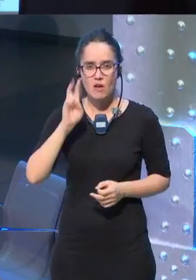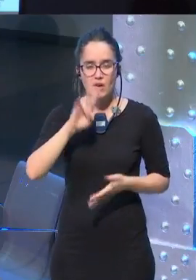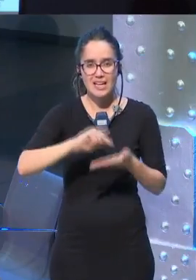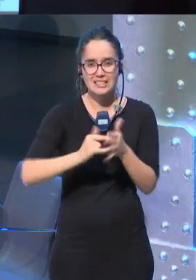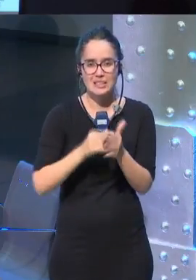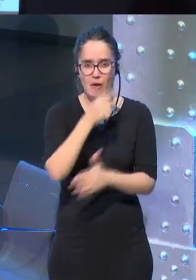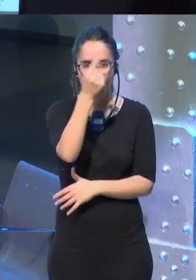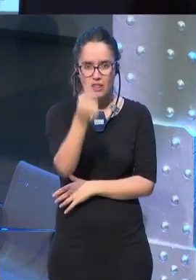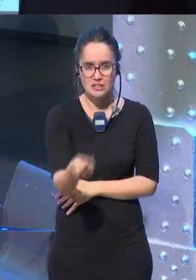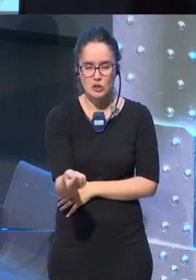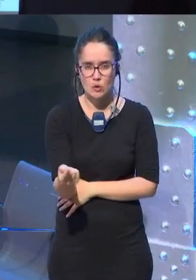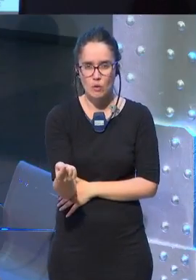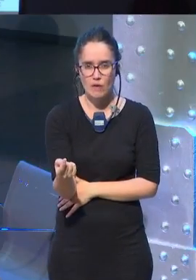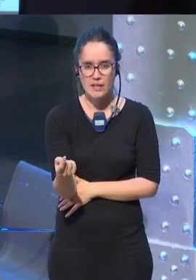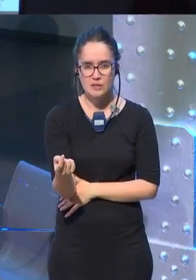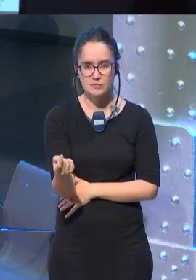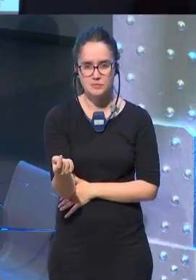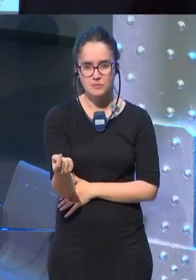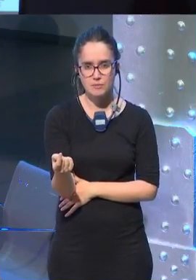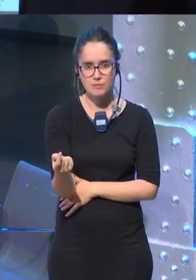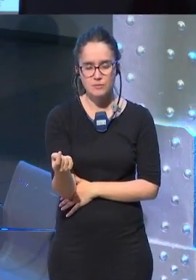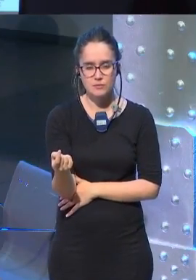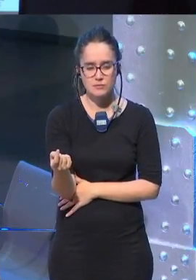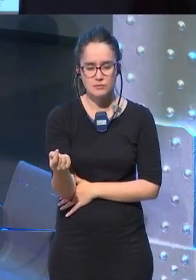de diseño que